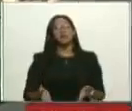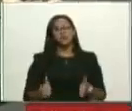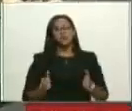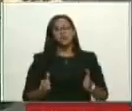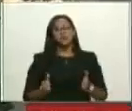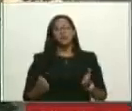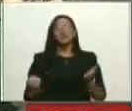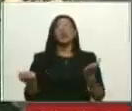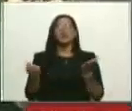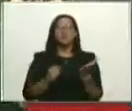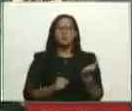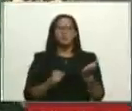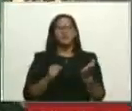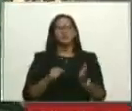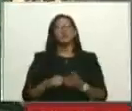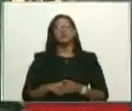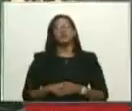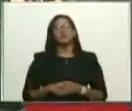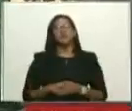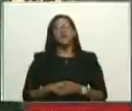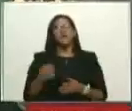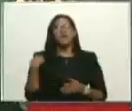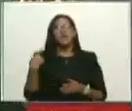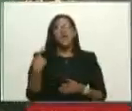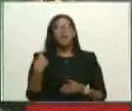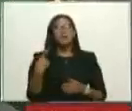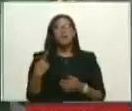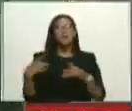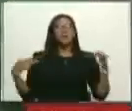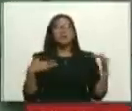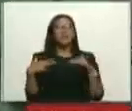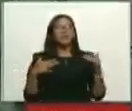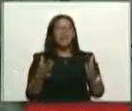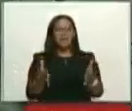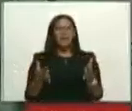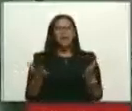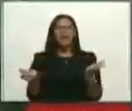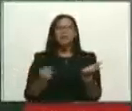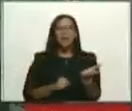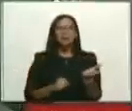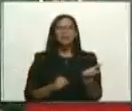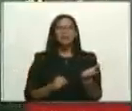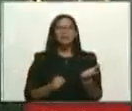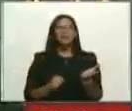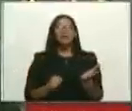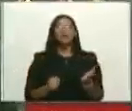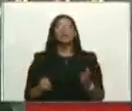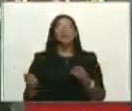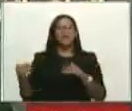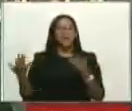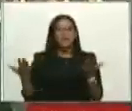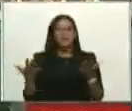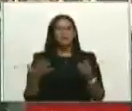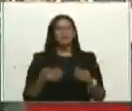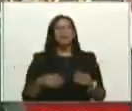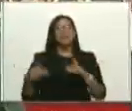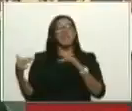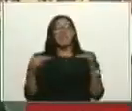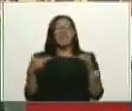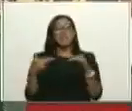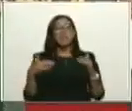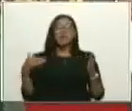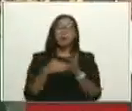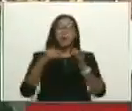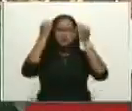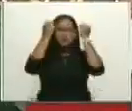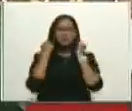el mazo dando. Y la primera gran batalla que ganó el mazo fue la batalla contra la guarimba, la